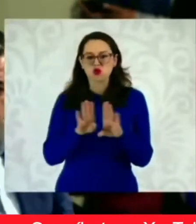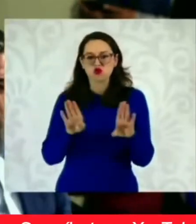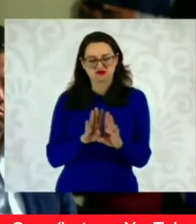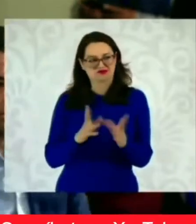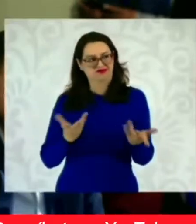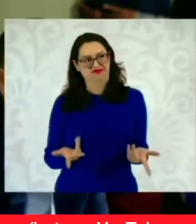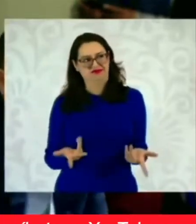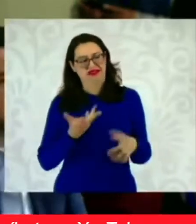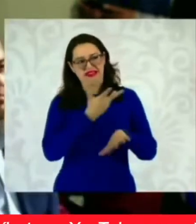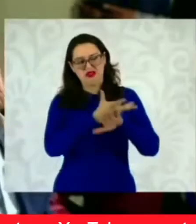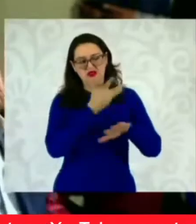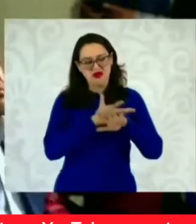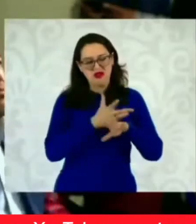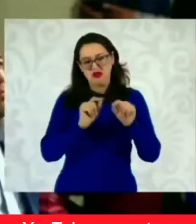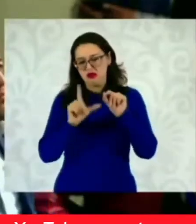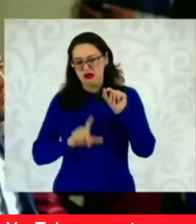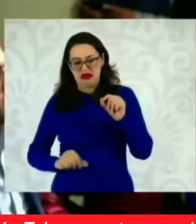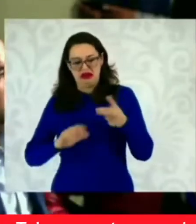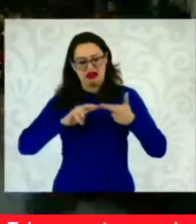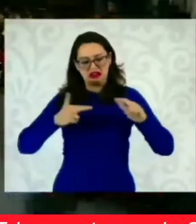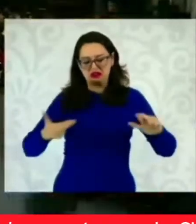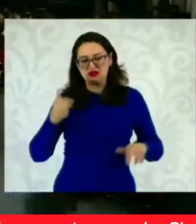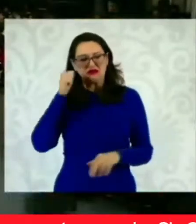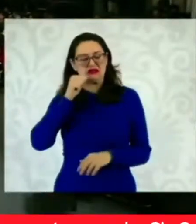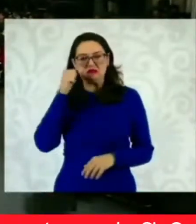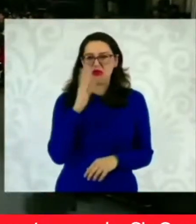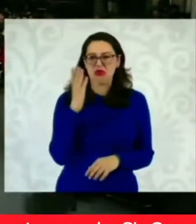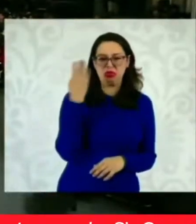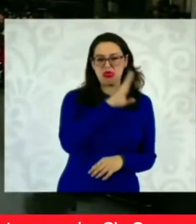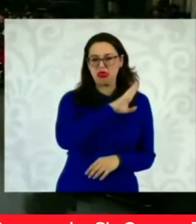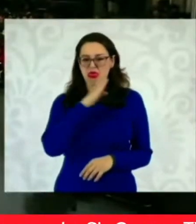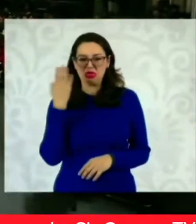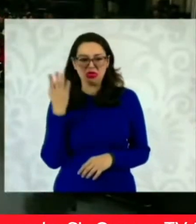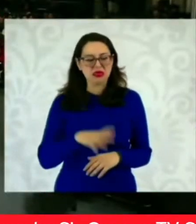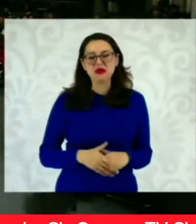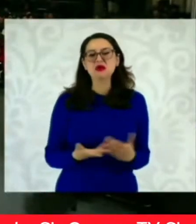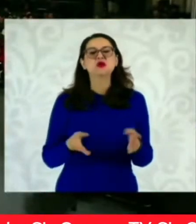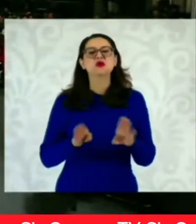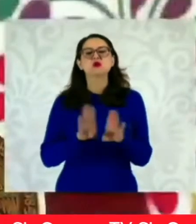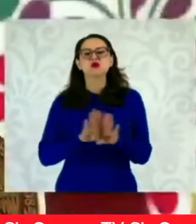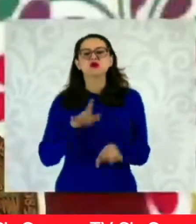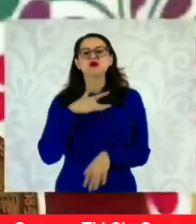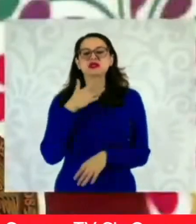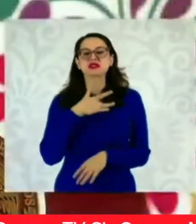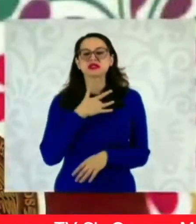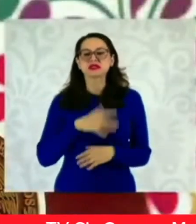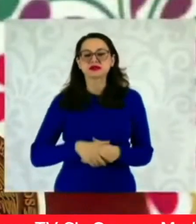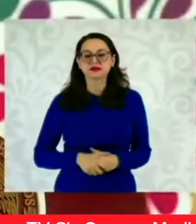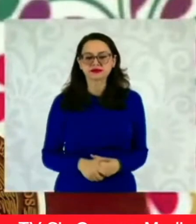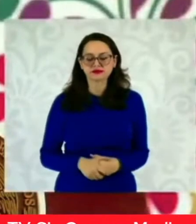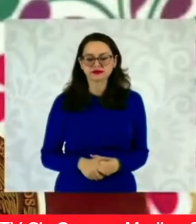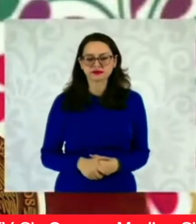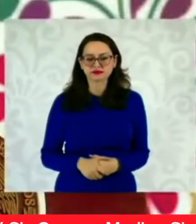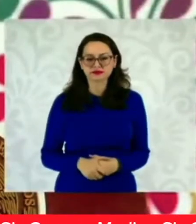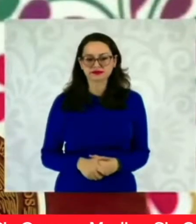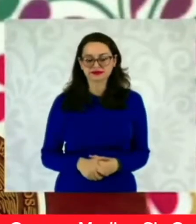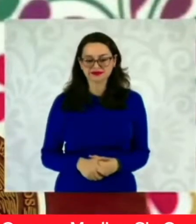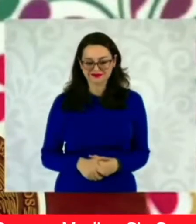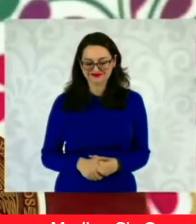odio histórica entre ambas naciones. Sí. Nosotros tenemos que evitar